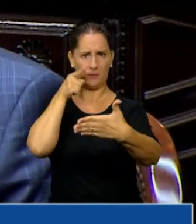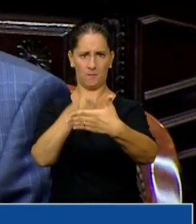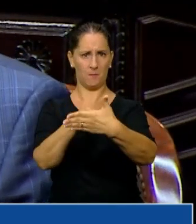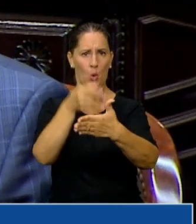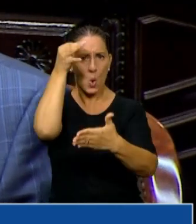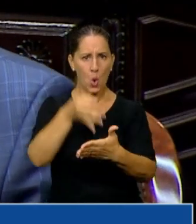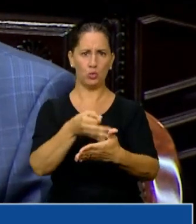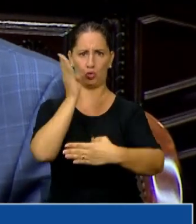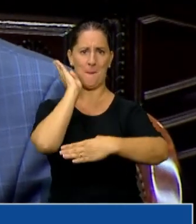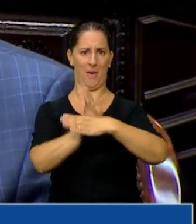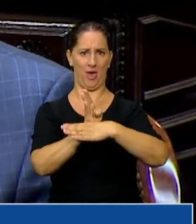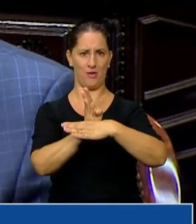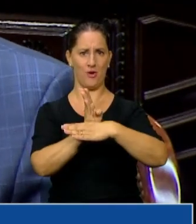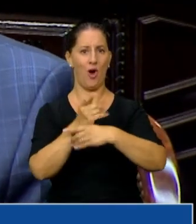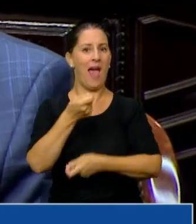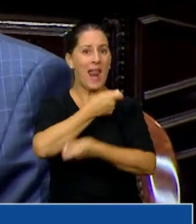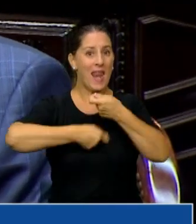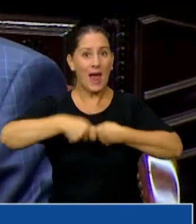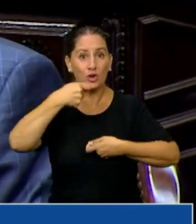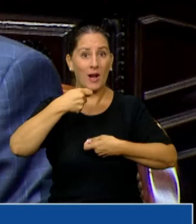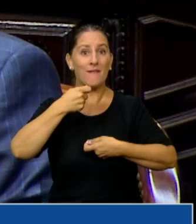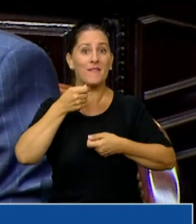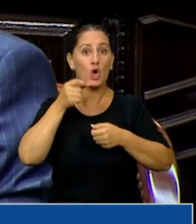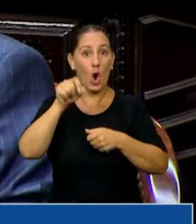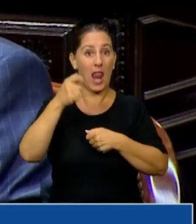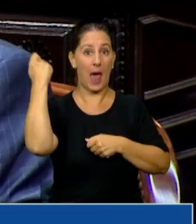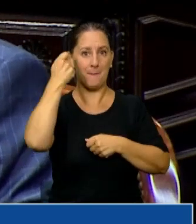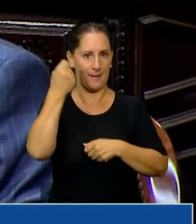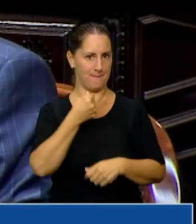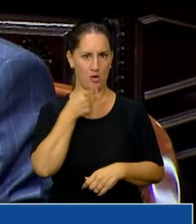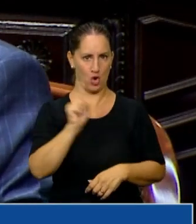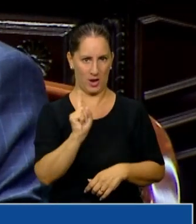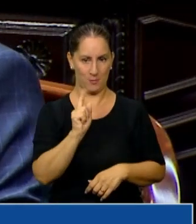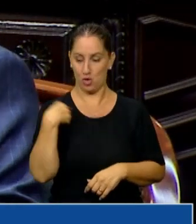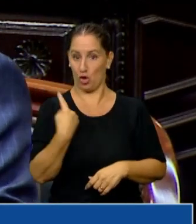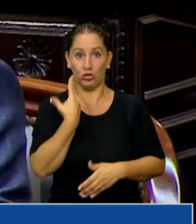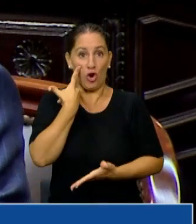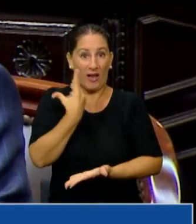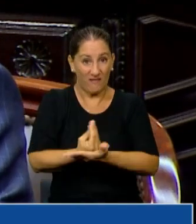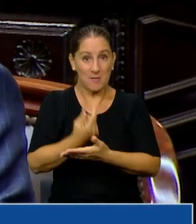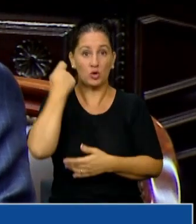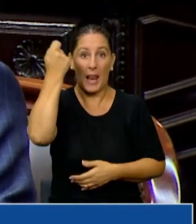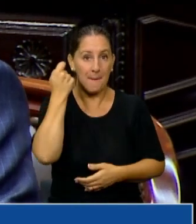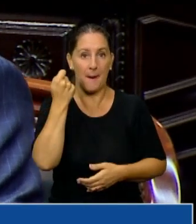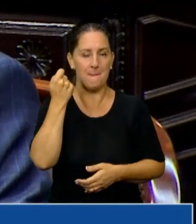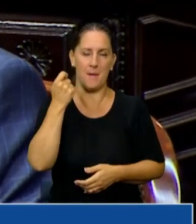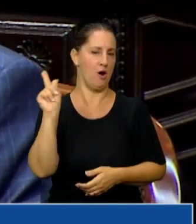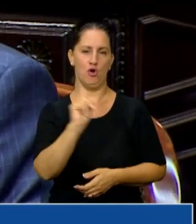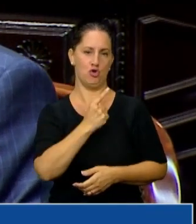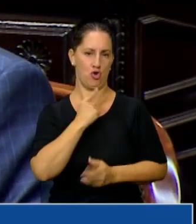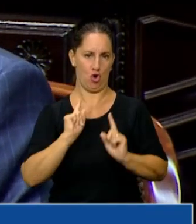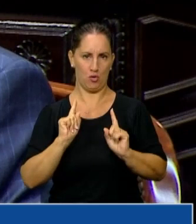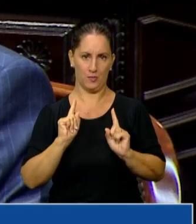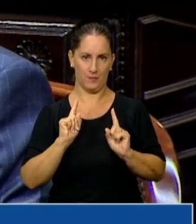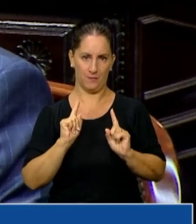que avance el narcotráfico en La Pampa, los pampeanos no estamos dispuestos a permitir